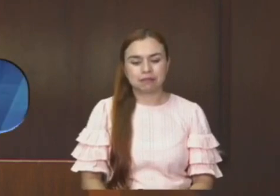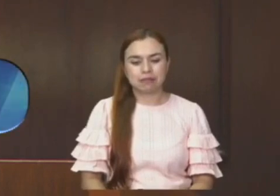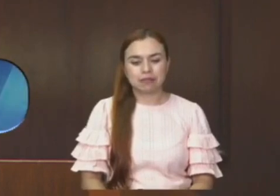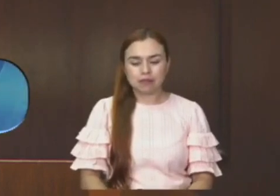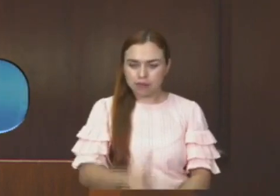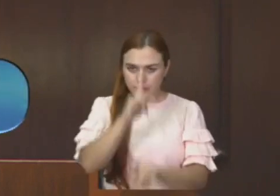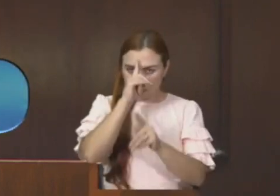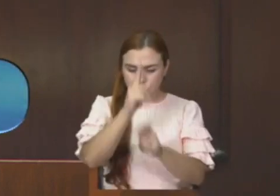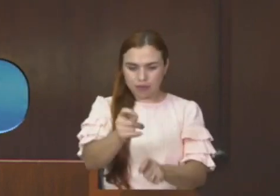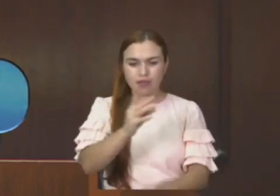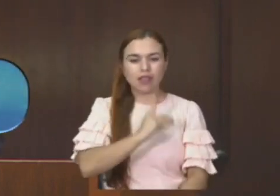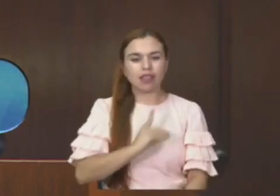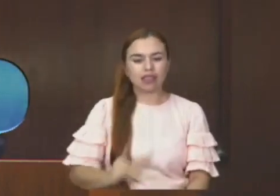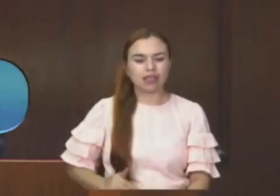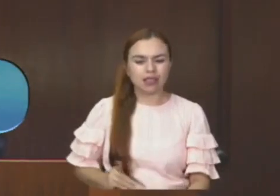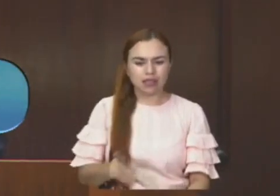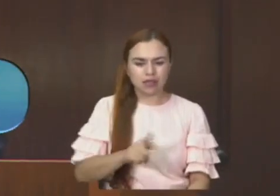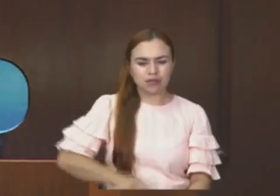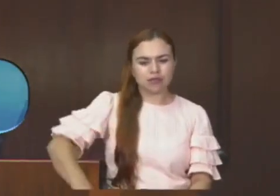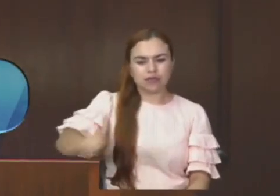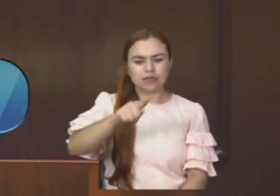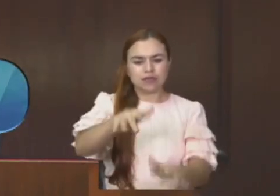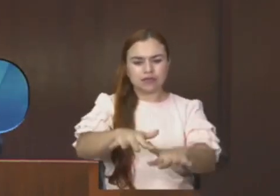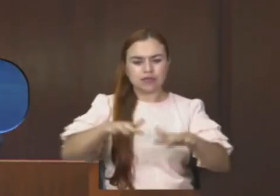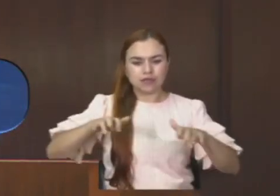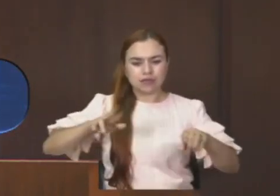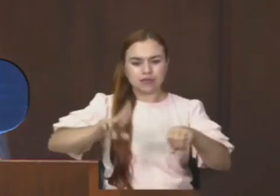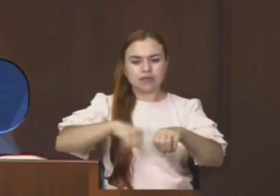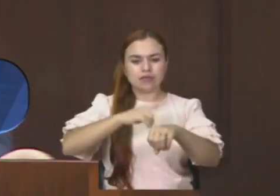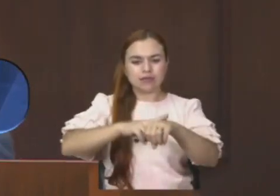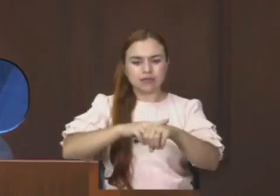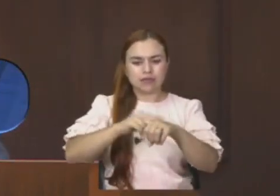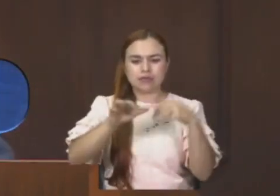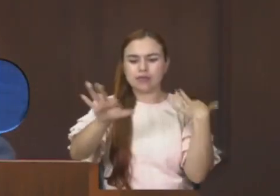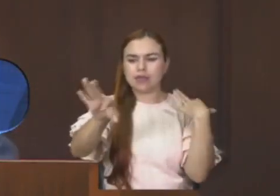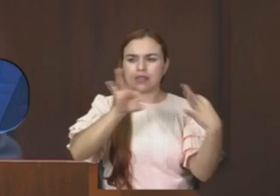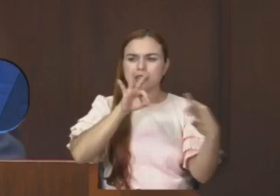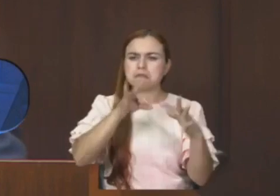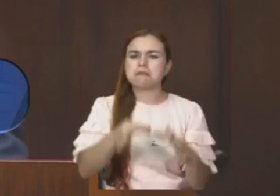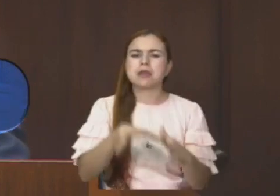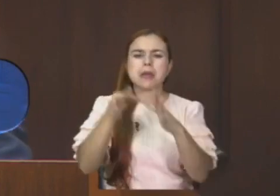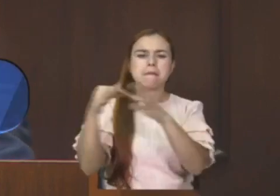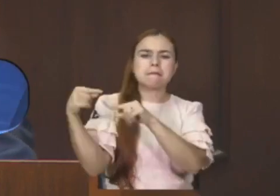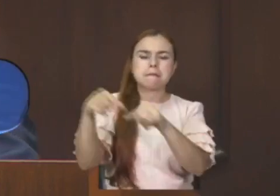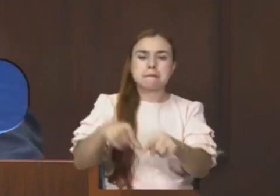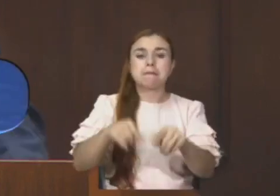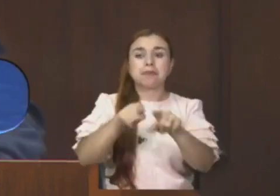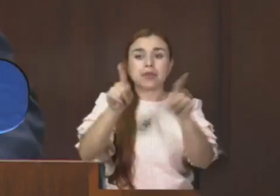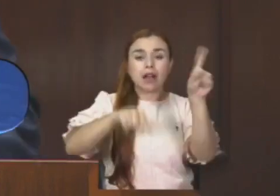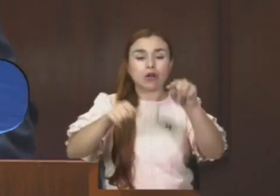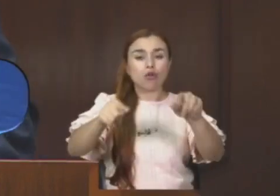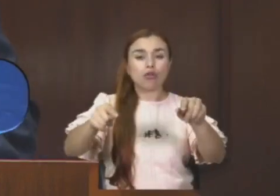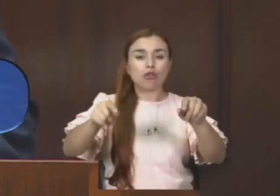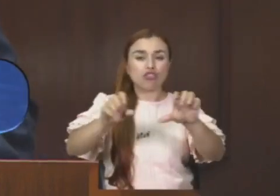Honorables Diputados de la Asamblea Nacional, invitados especiales, medios de comunicación.